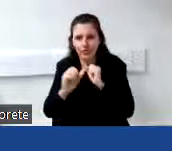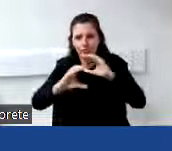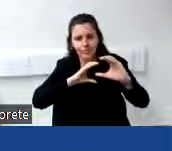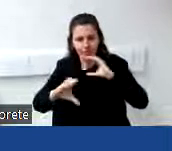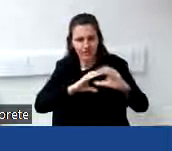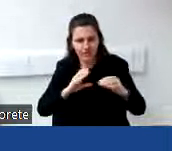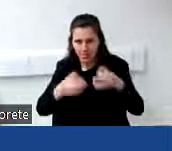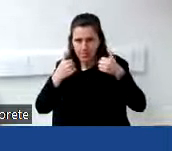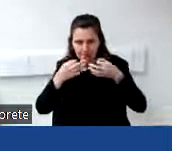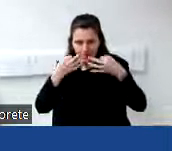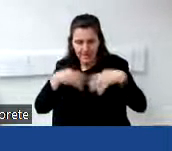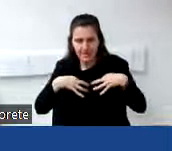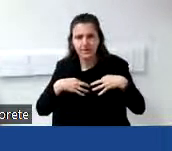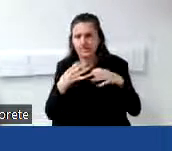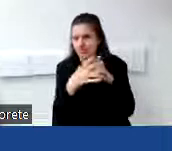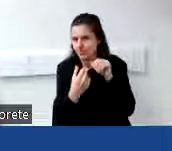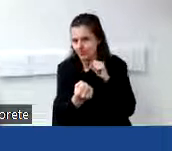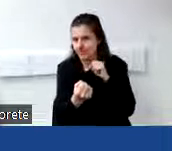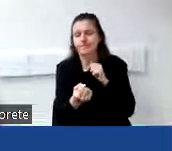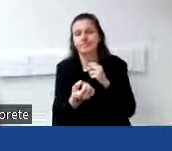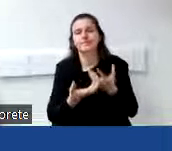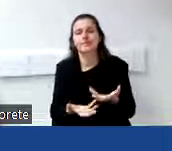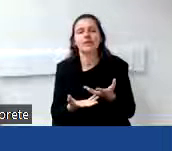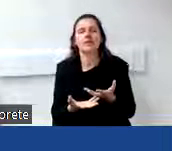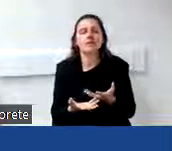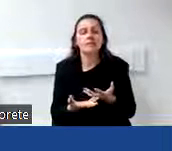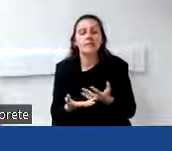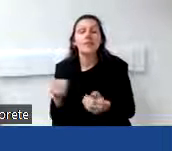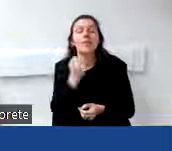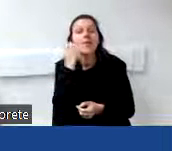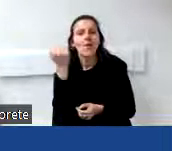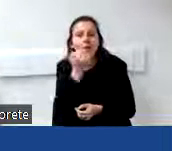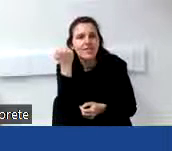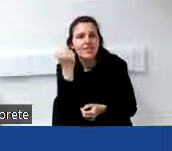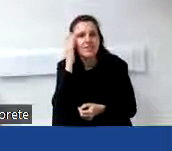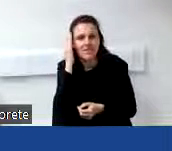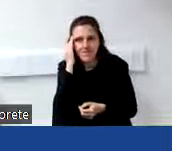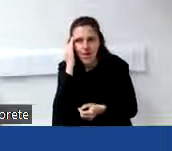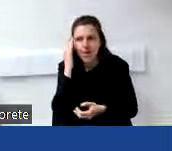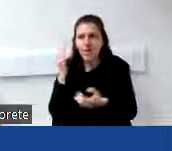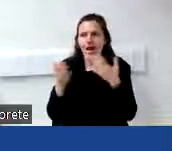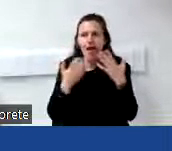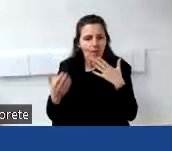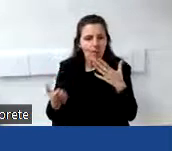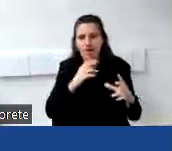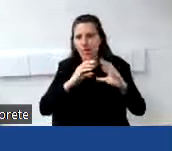se hace sumamente imprescindible escuchar a las personas con discapacidad de qué es lo que ellos necesitan, de qué forma se puede favorecer esa